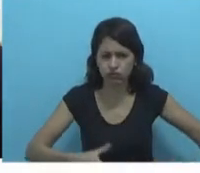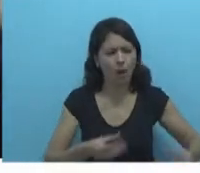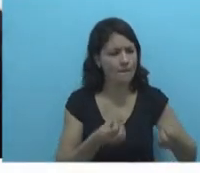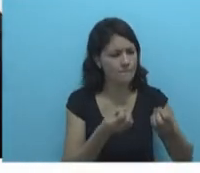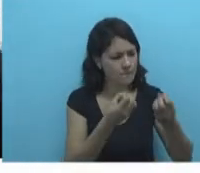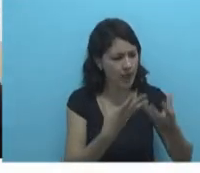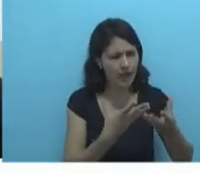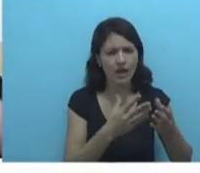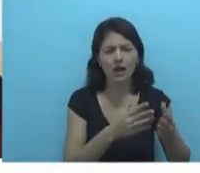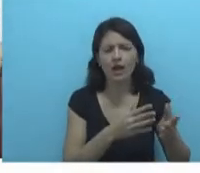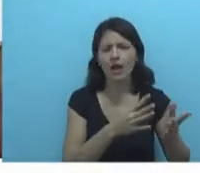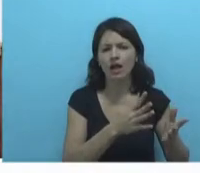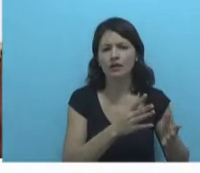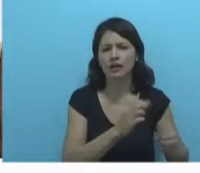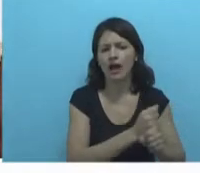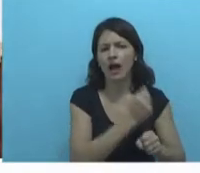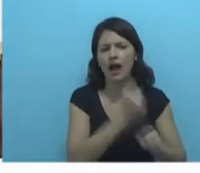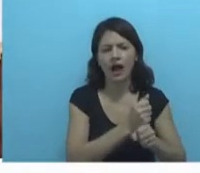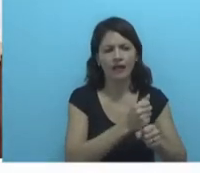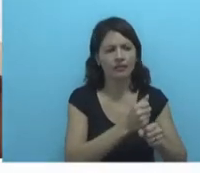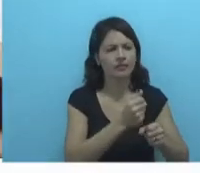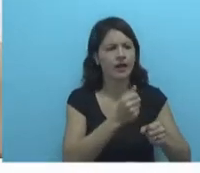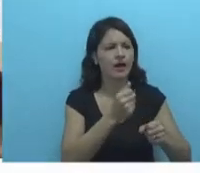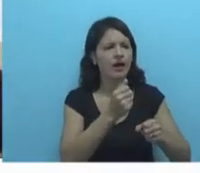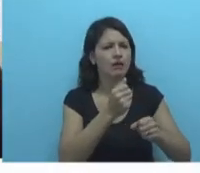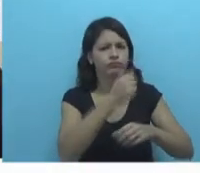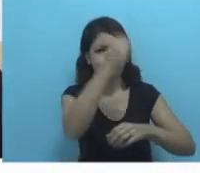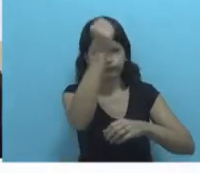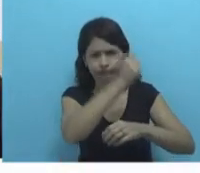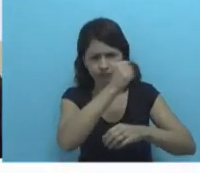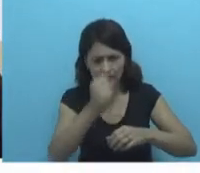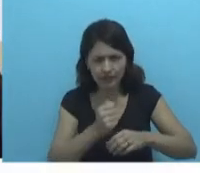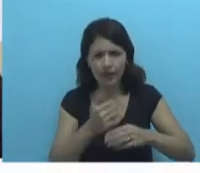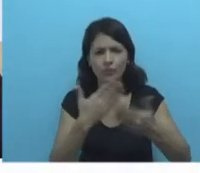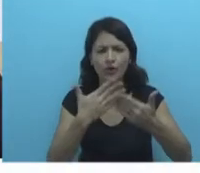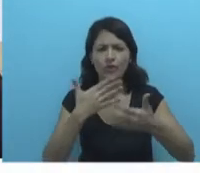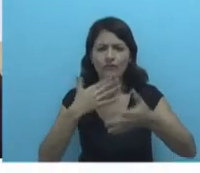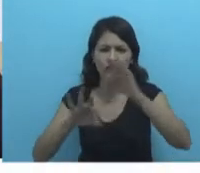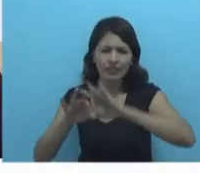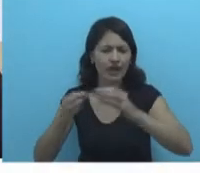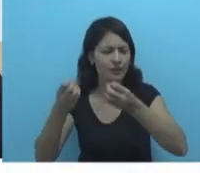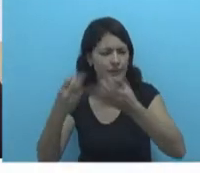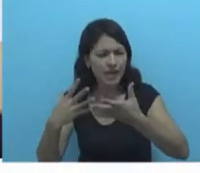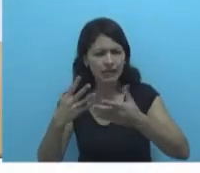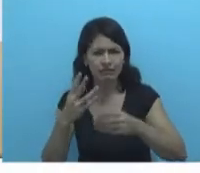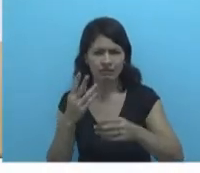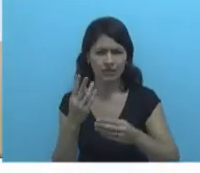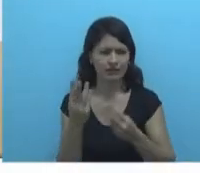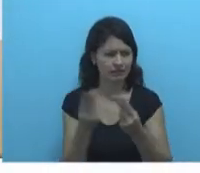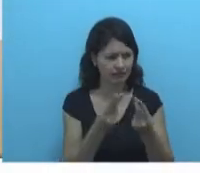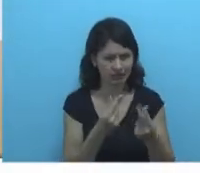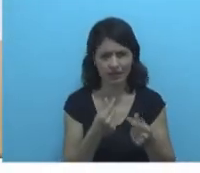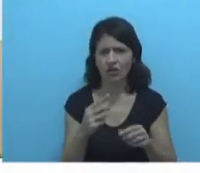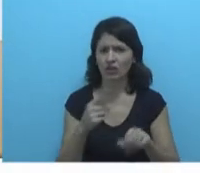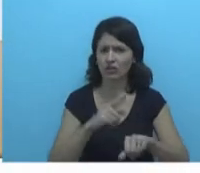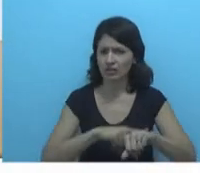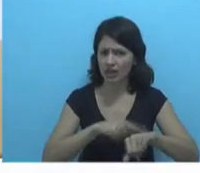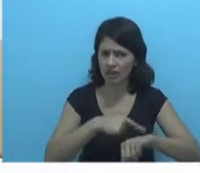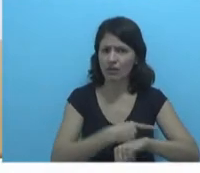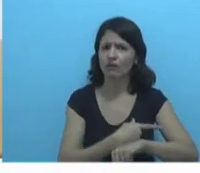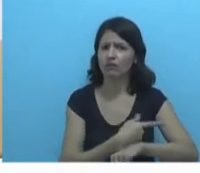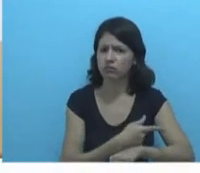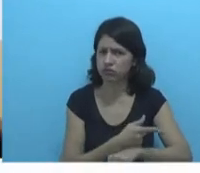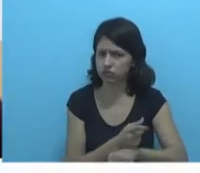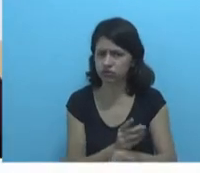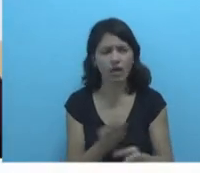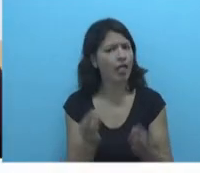la carnicería o llegue al mercado externo? Y está claro que todos los índices han demostrado que con esta